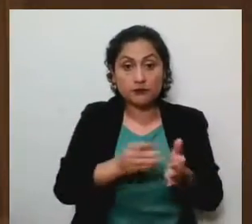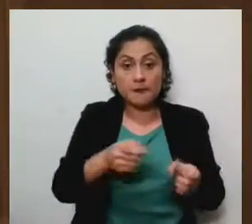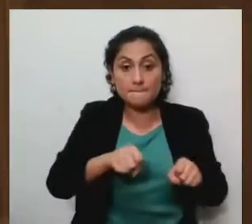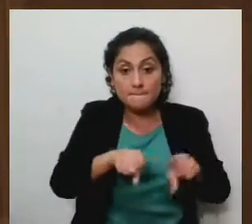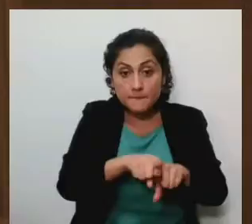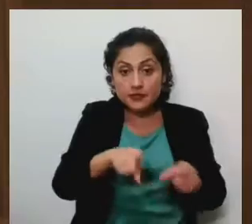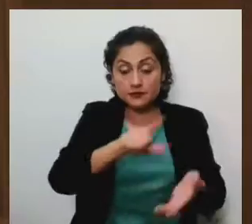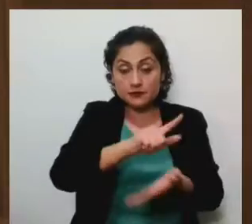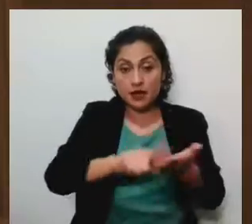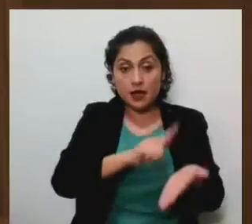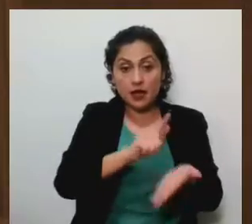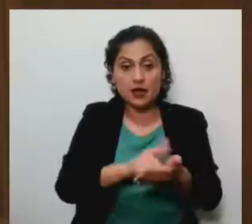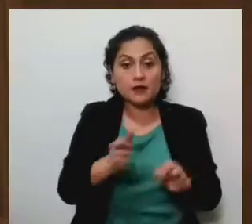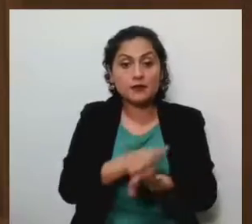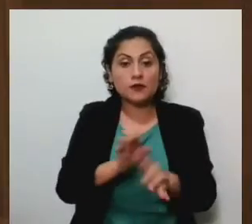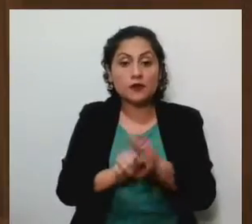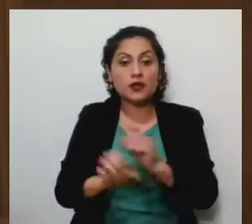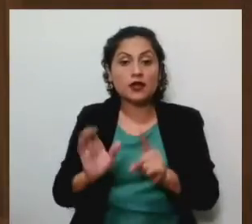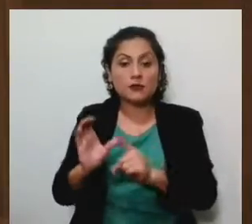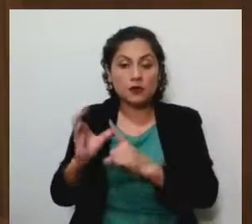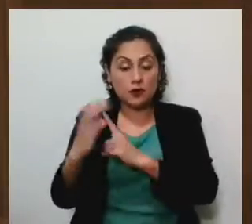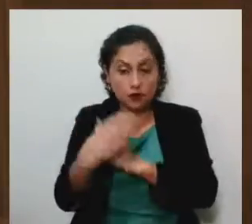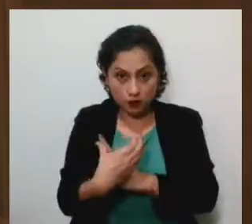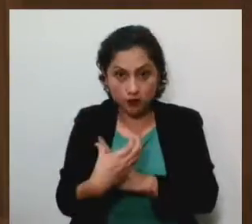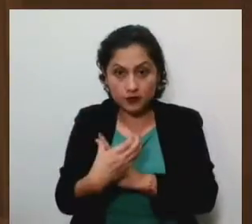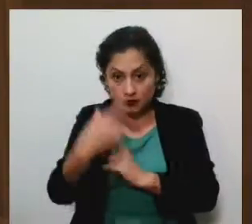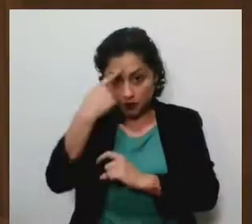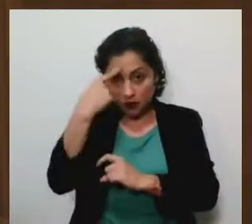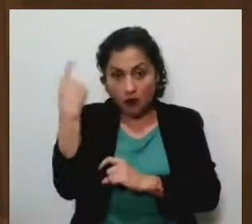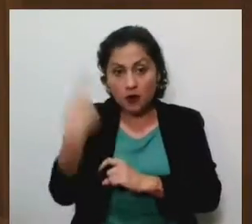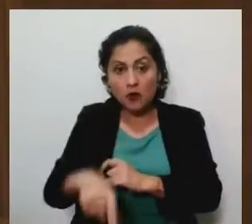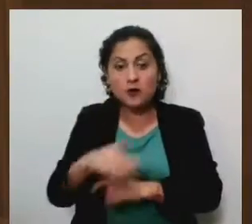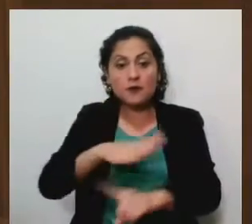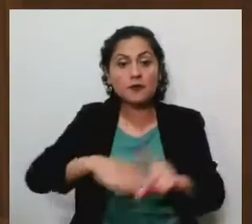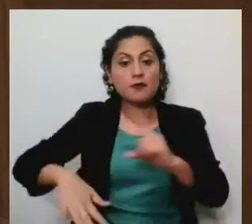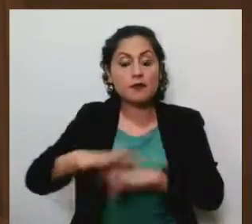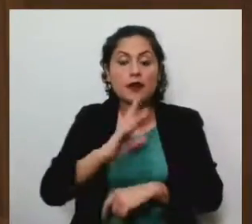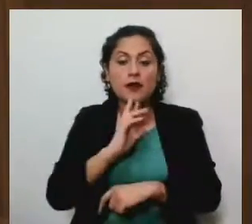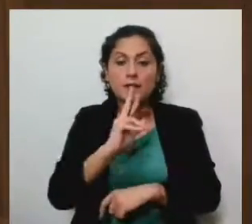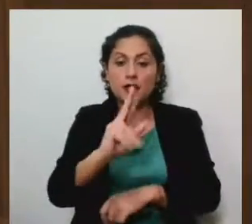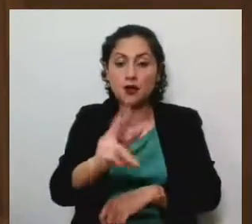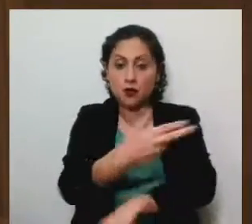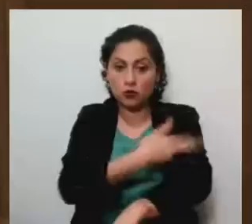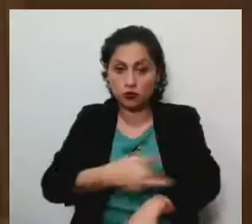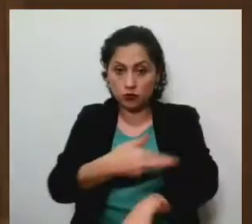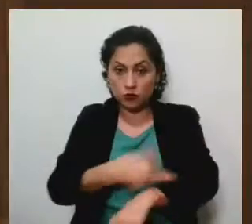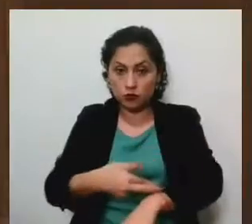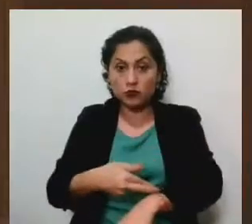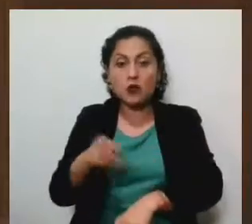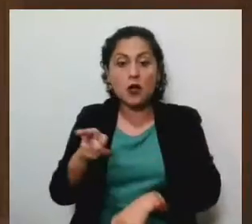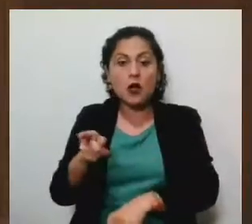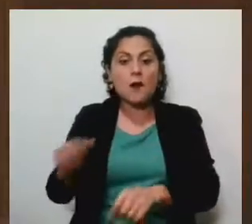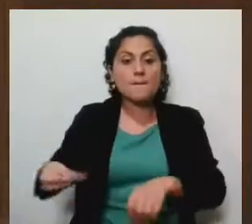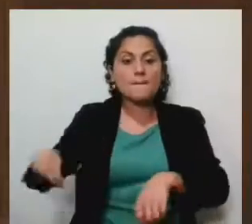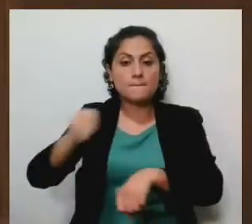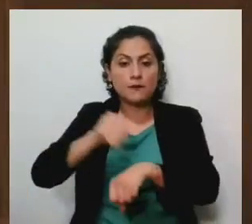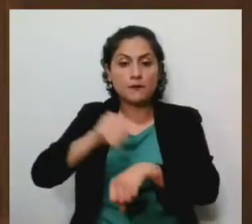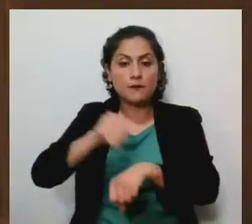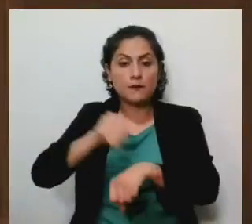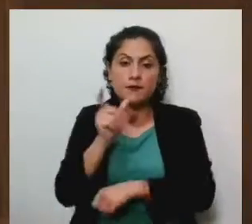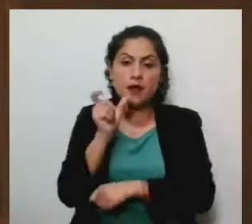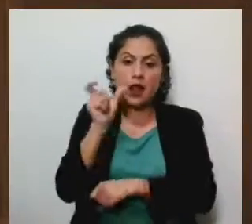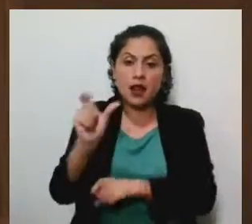comisiones municipales de mejora regulatoria. En este sentido, se prefiere utilizar el término comisiones permanentes y